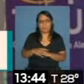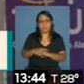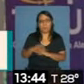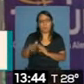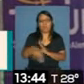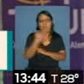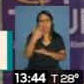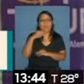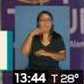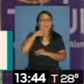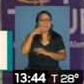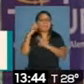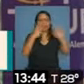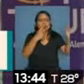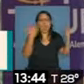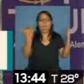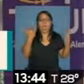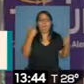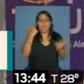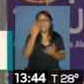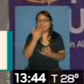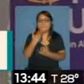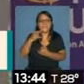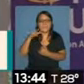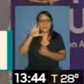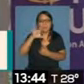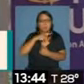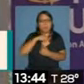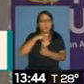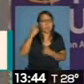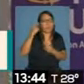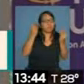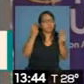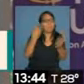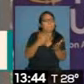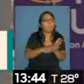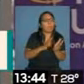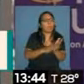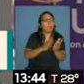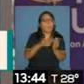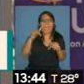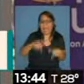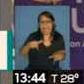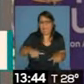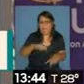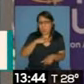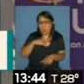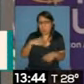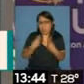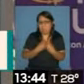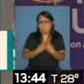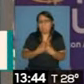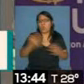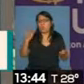regresaron a Alemania con muy buenas expectativas, realizaron aquí un sinnúmero